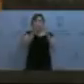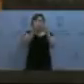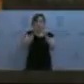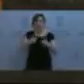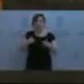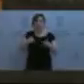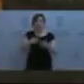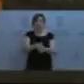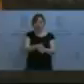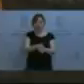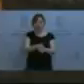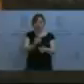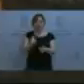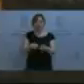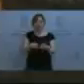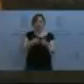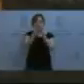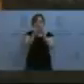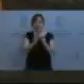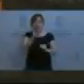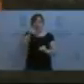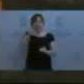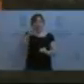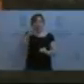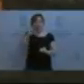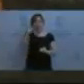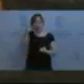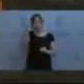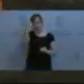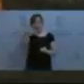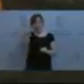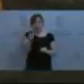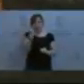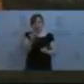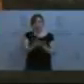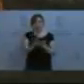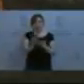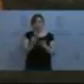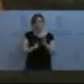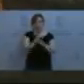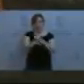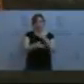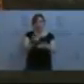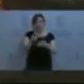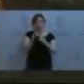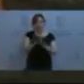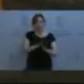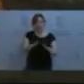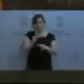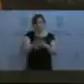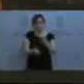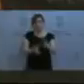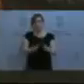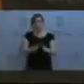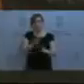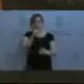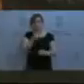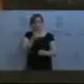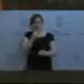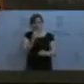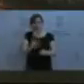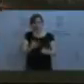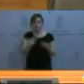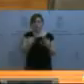estado del prerrománico elaborados por la UNESCO, como sabe, atestiguan que se está avanzando, quizás lentamente, pero por el buen camino, señoría. Muchas